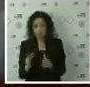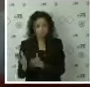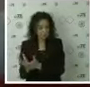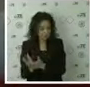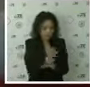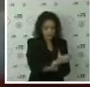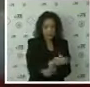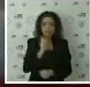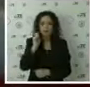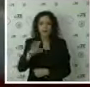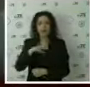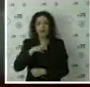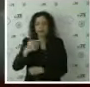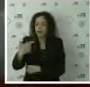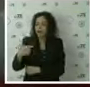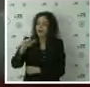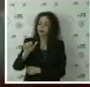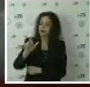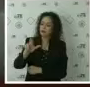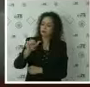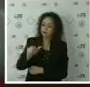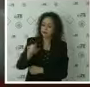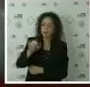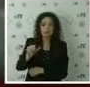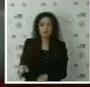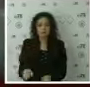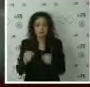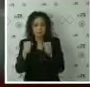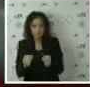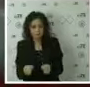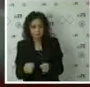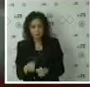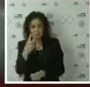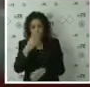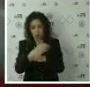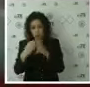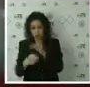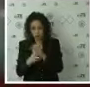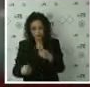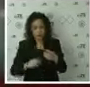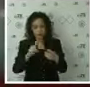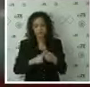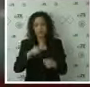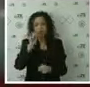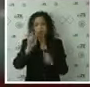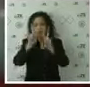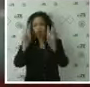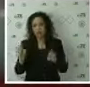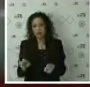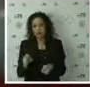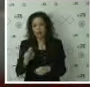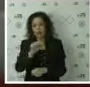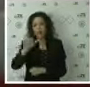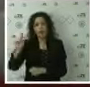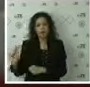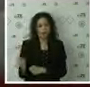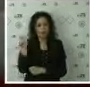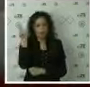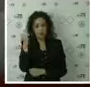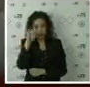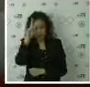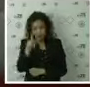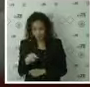pues ustedes mismos lo dijeron y sobre todo rescato dos temas. El de la brecha digital que dijo Miguel. Y efectivamente ese sí